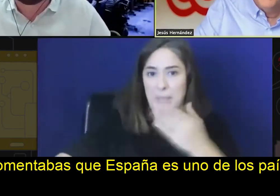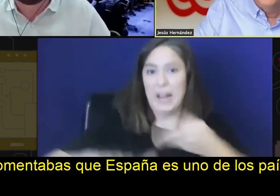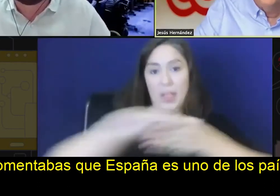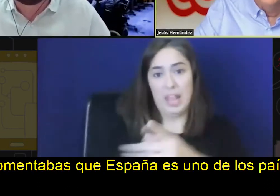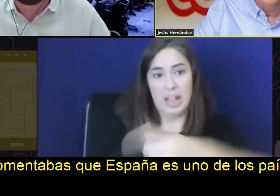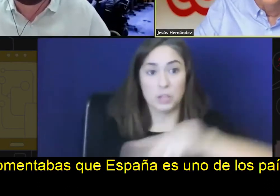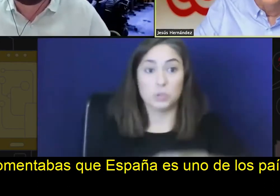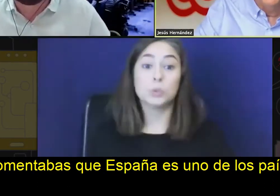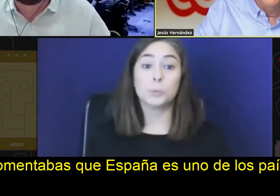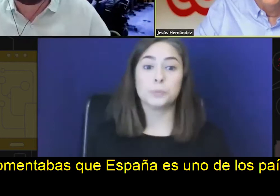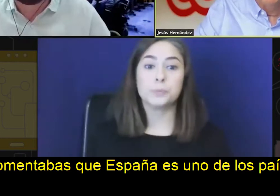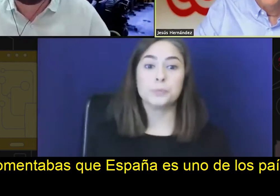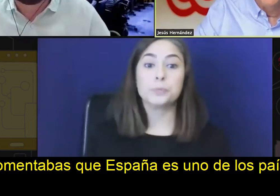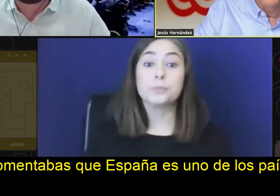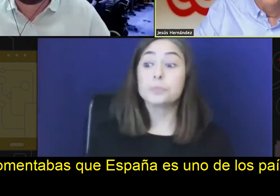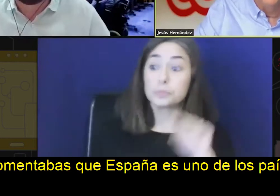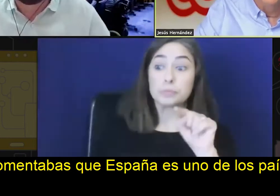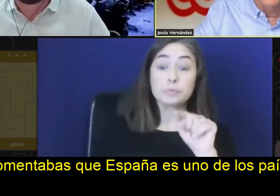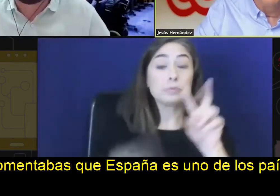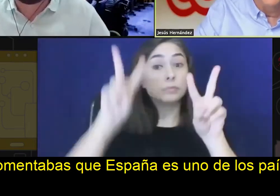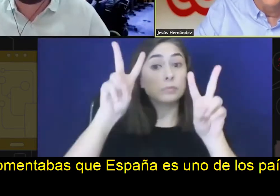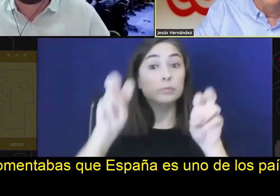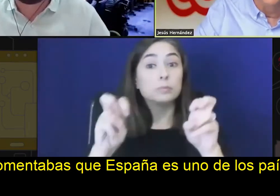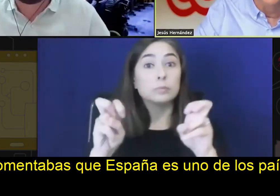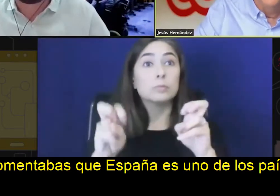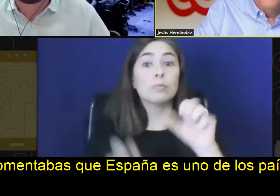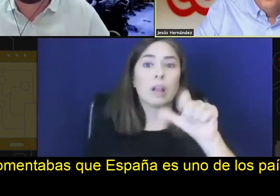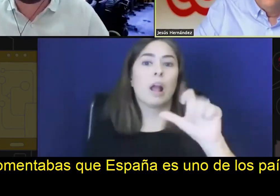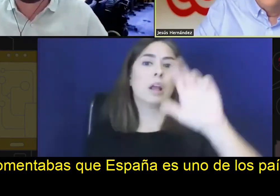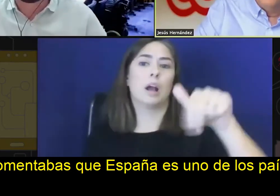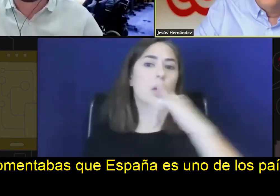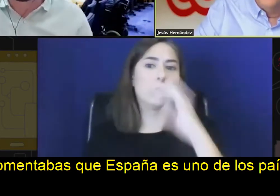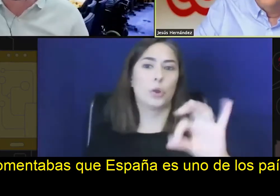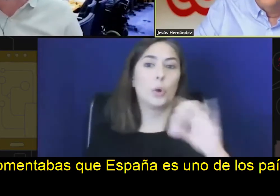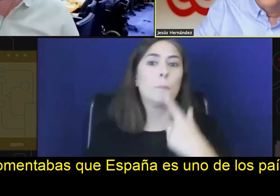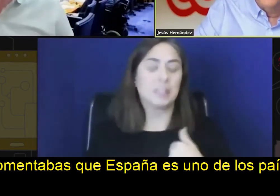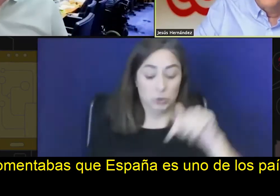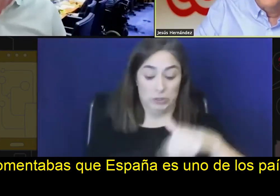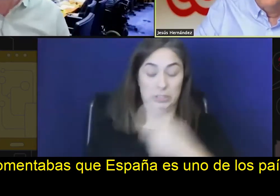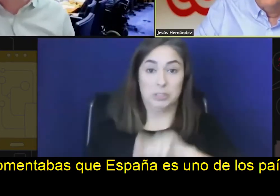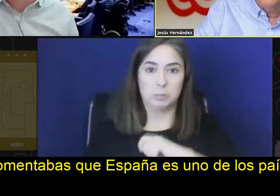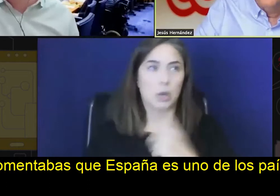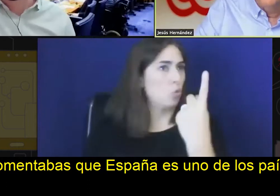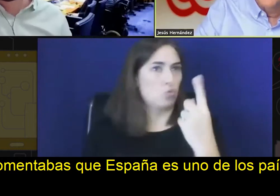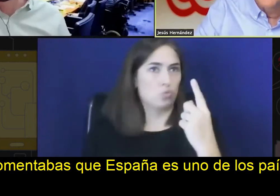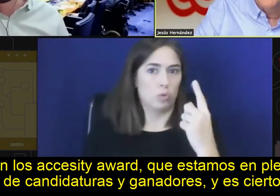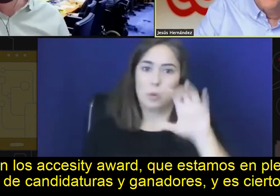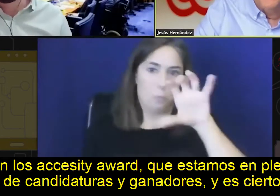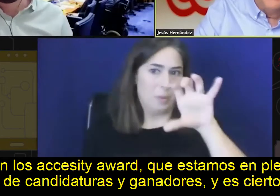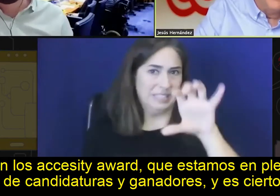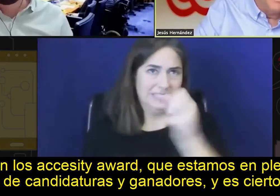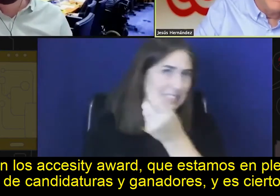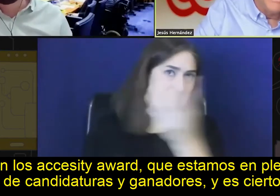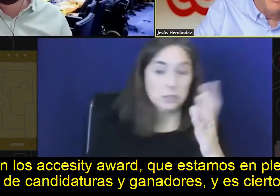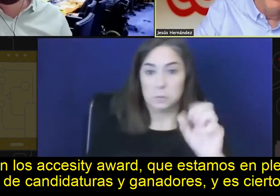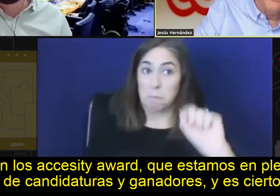Alejandro, comentabas que España es uno de los países más activos, ¿no? Yo lo veo en los Access City Awards, que